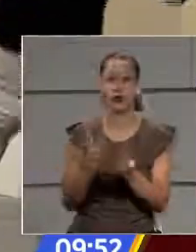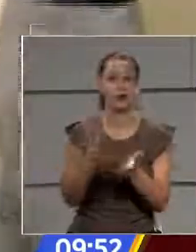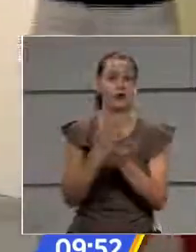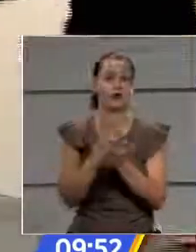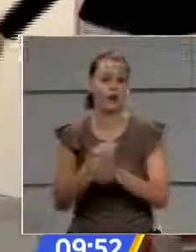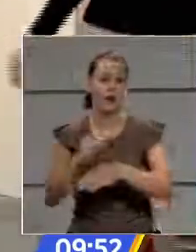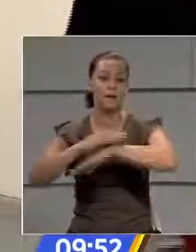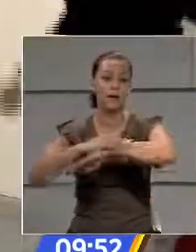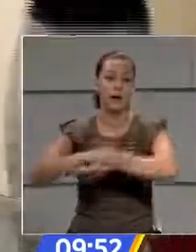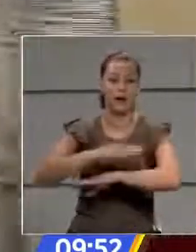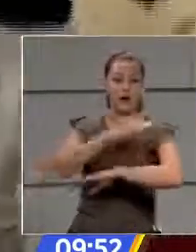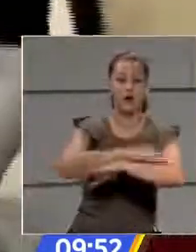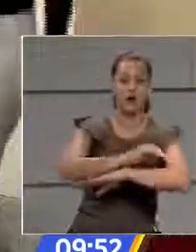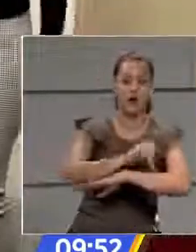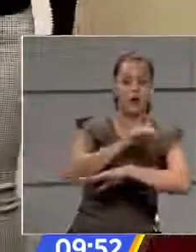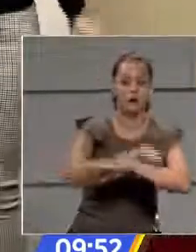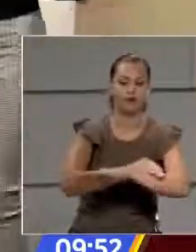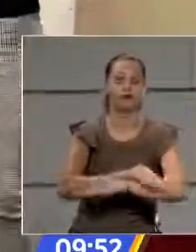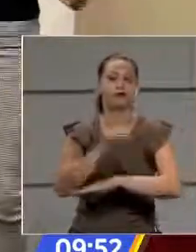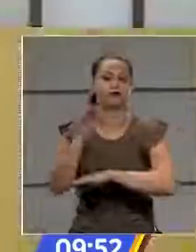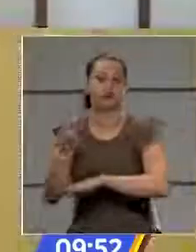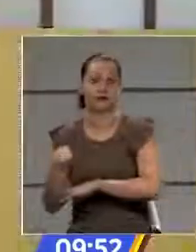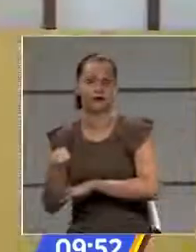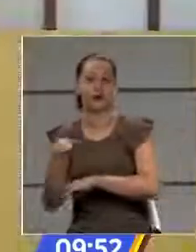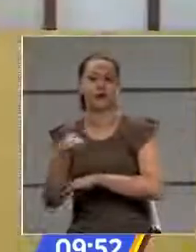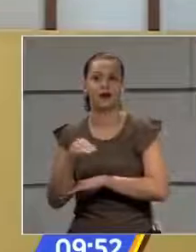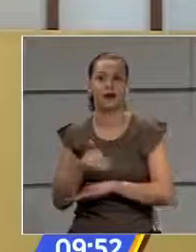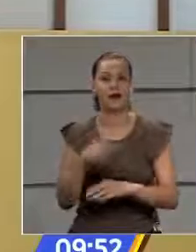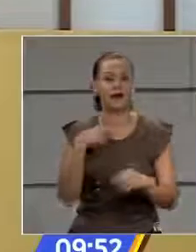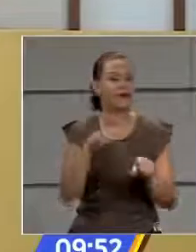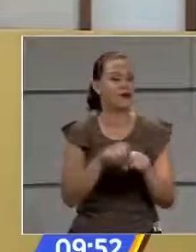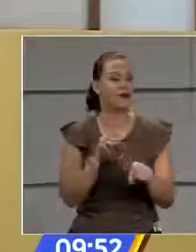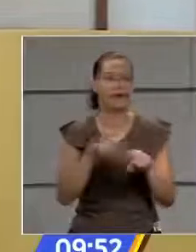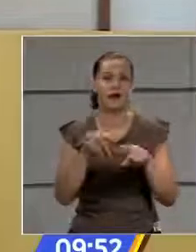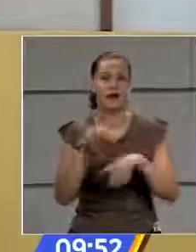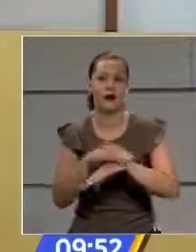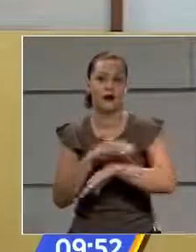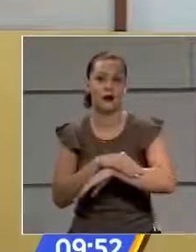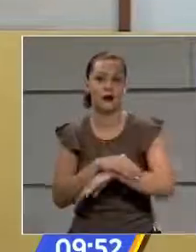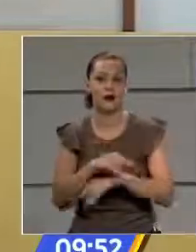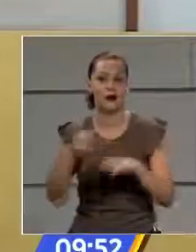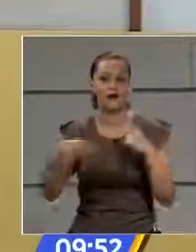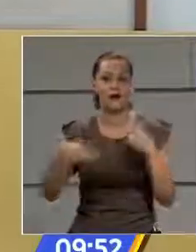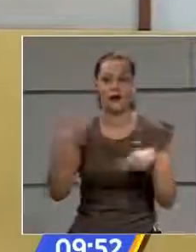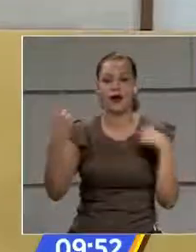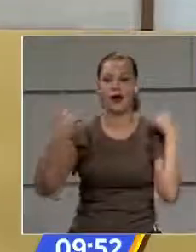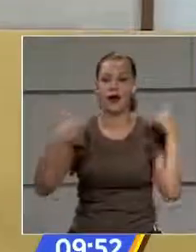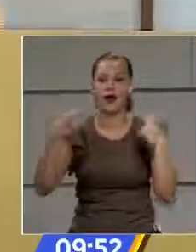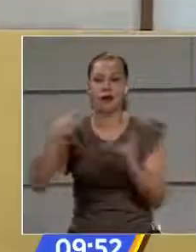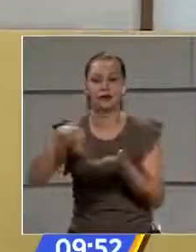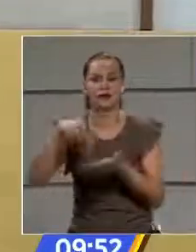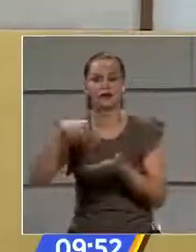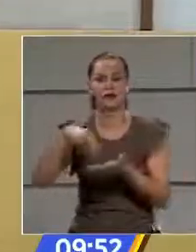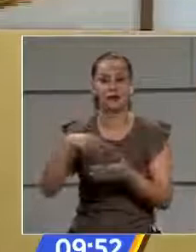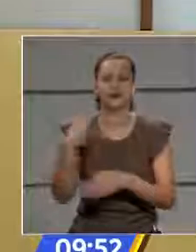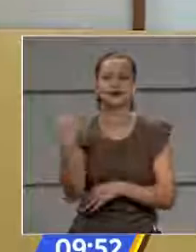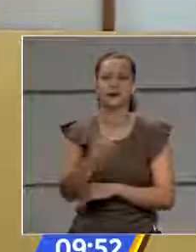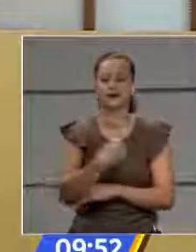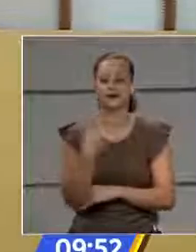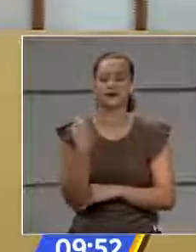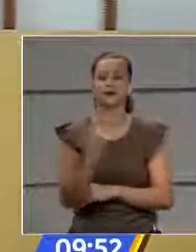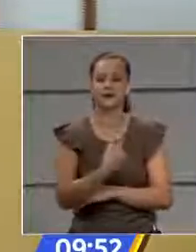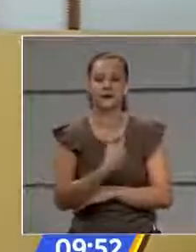Pa' un lado y brinca pa' el otro. Y se mueve con un ritmo bien sabroso. Se empieza a medio alocar, dando